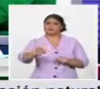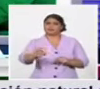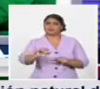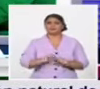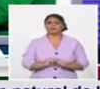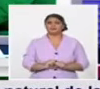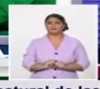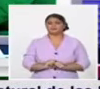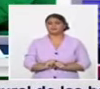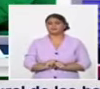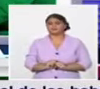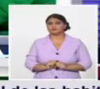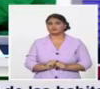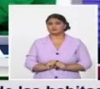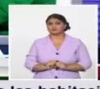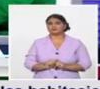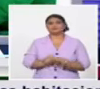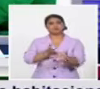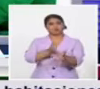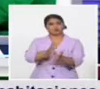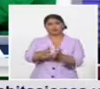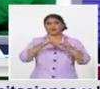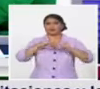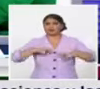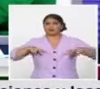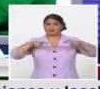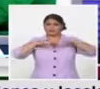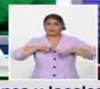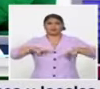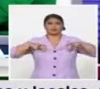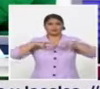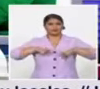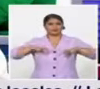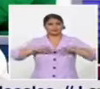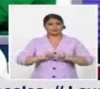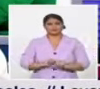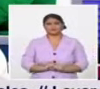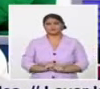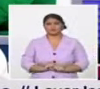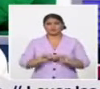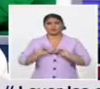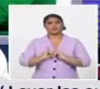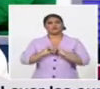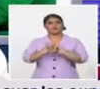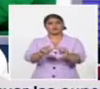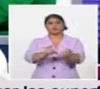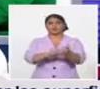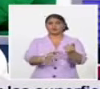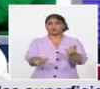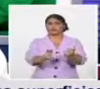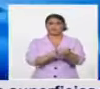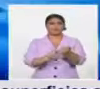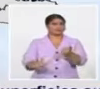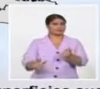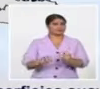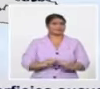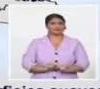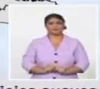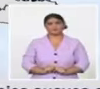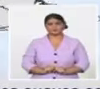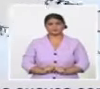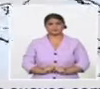hasta la noche de ayer no se había identificado. Por provincias, el occidente nuevamente